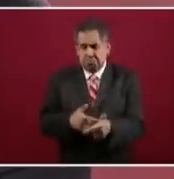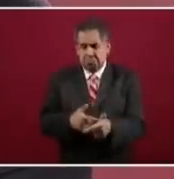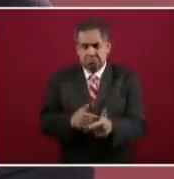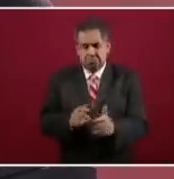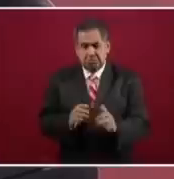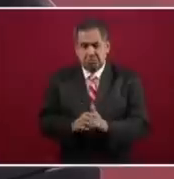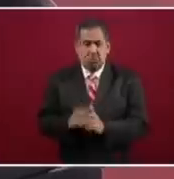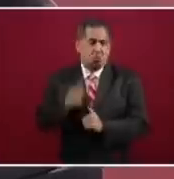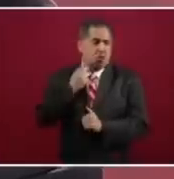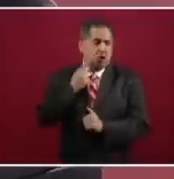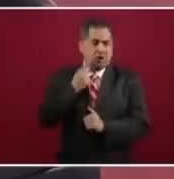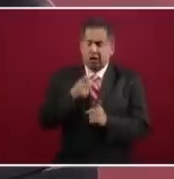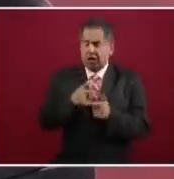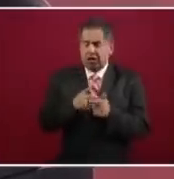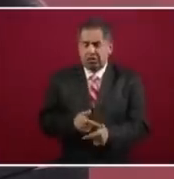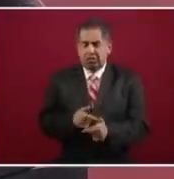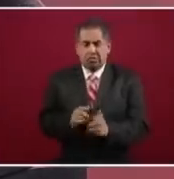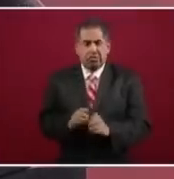política